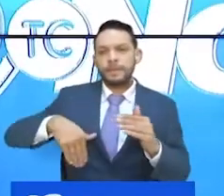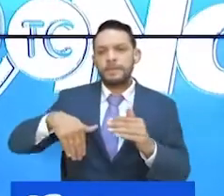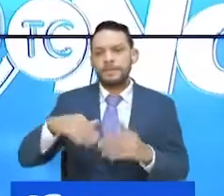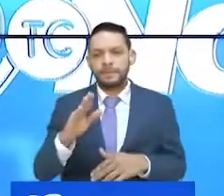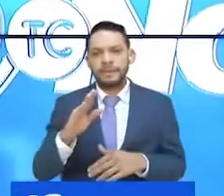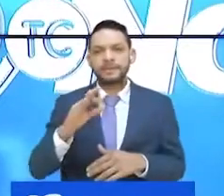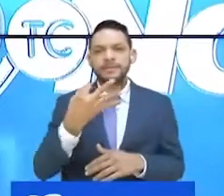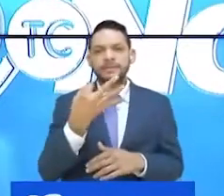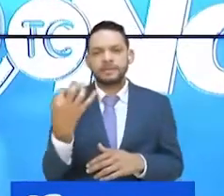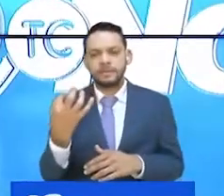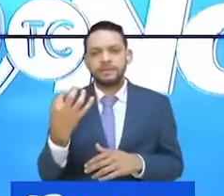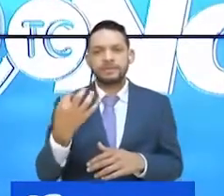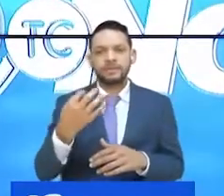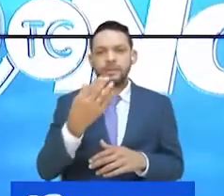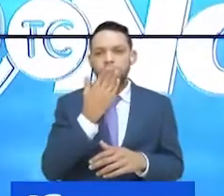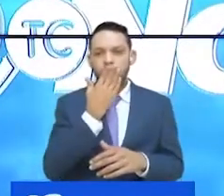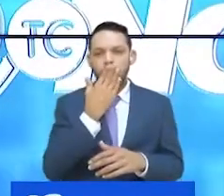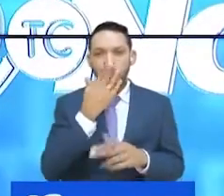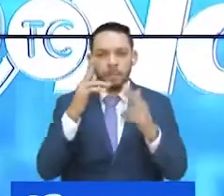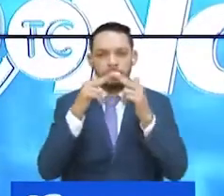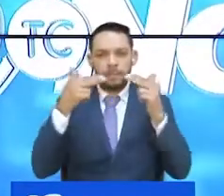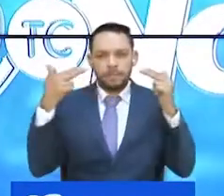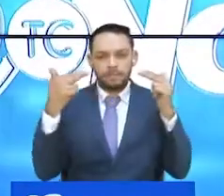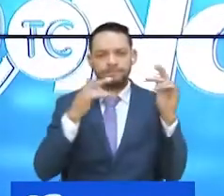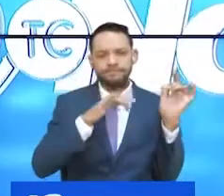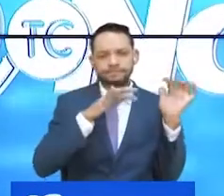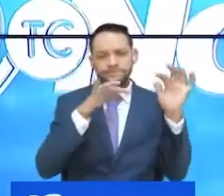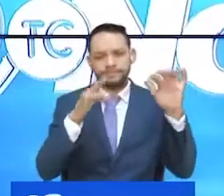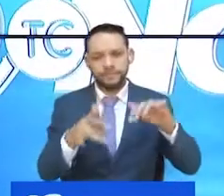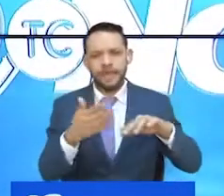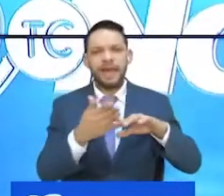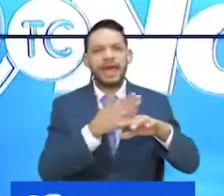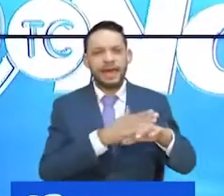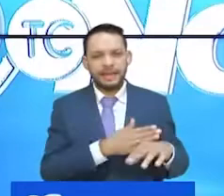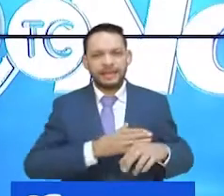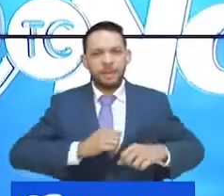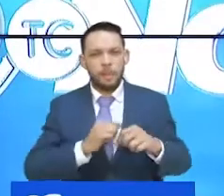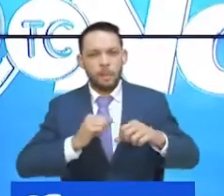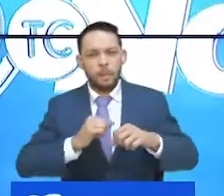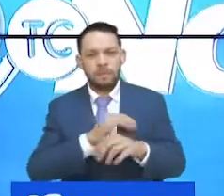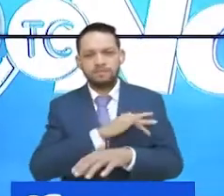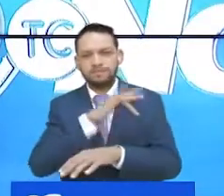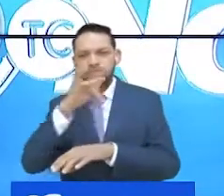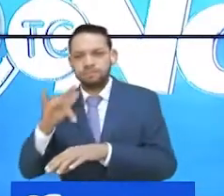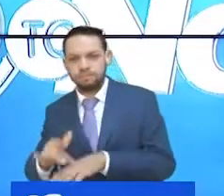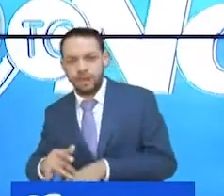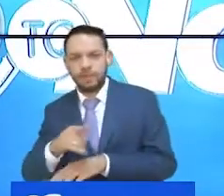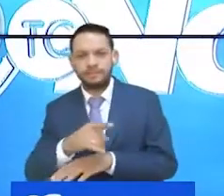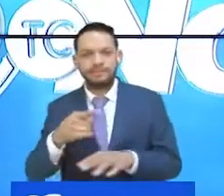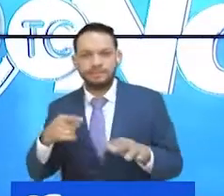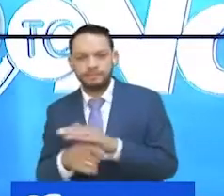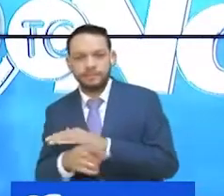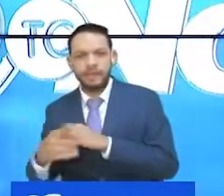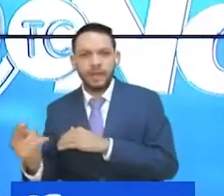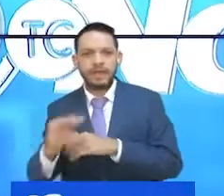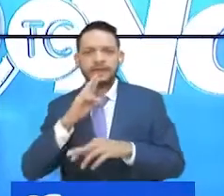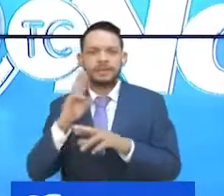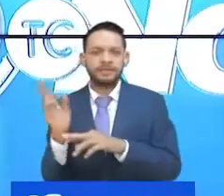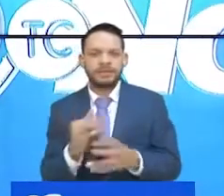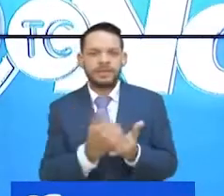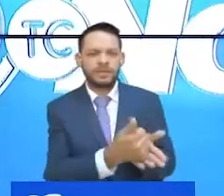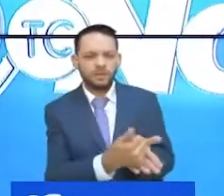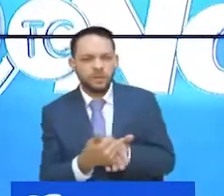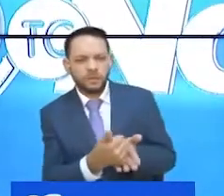indígenas retornaron a Risaralda y Chocó provenientes de Bogotá, ciudad a la que habían llegado en calidad de desplazados y en donde reclamaban diferentes